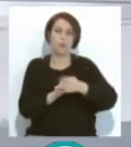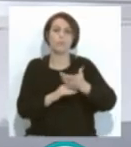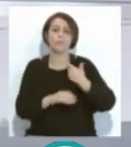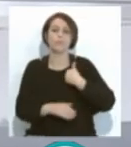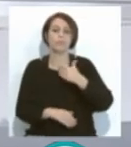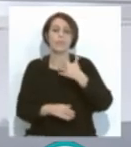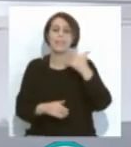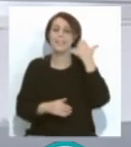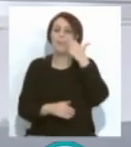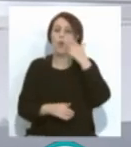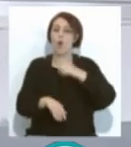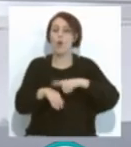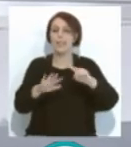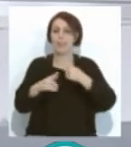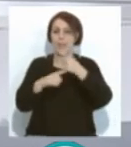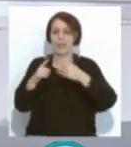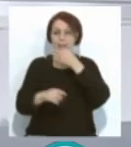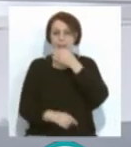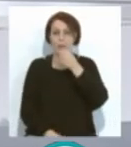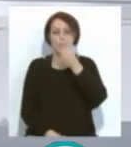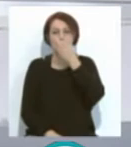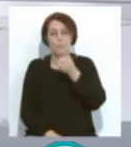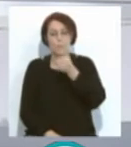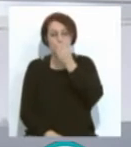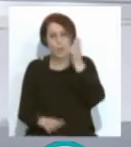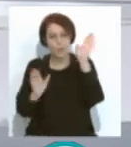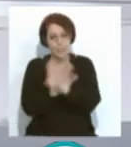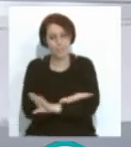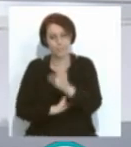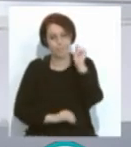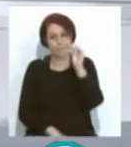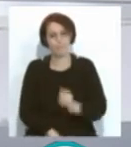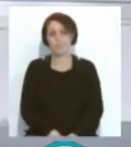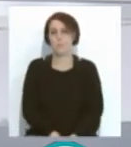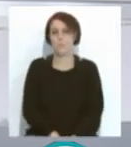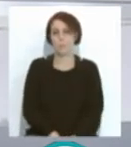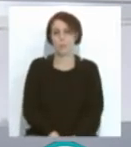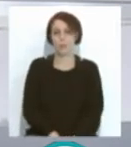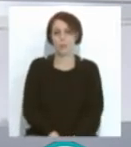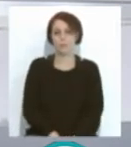partido el sábado a las 6:30 de la tarde. Que tengan una muy, pero que muy buena noche. Hasta luego.